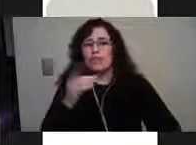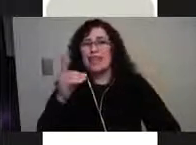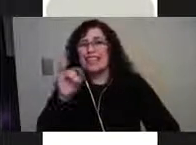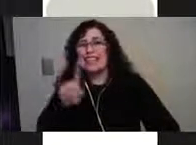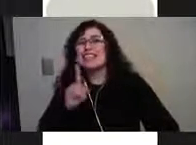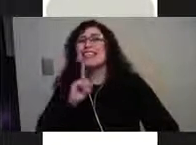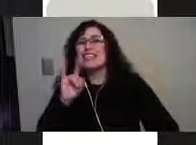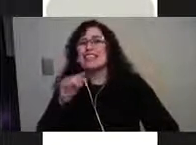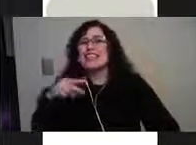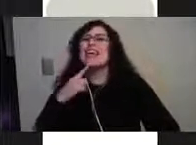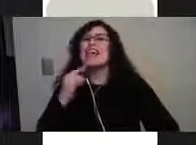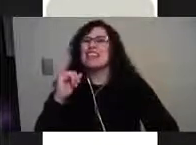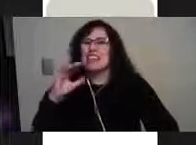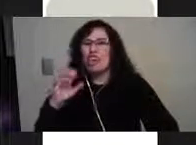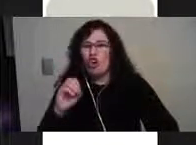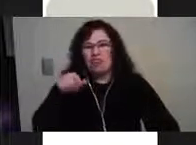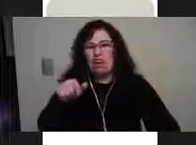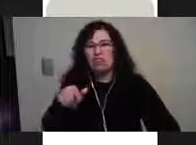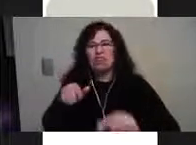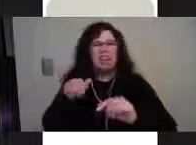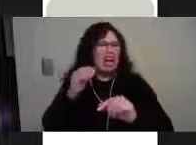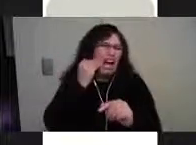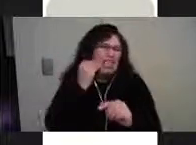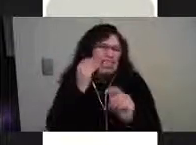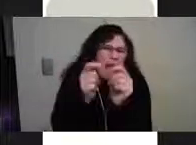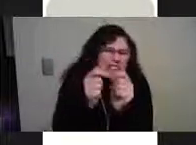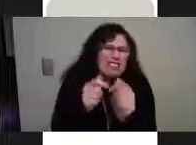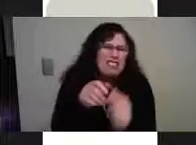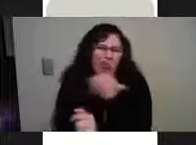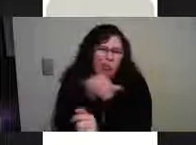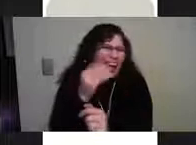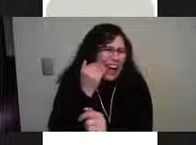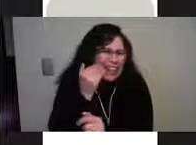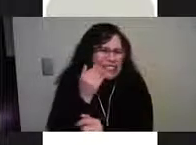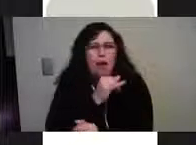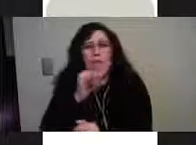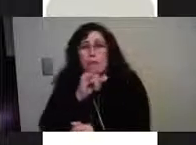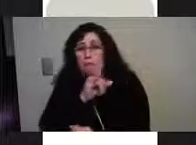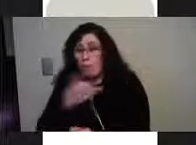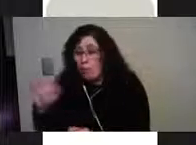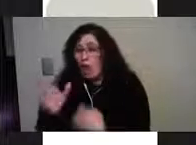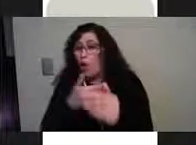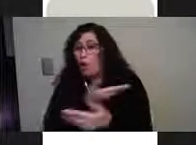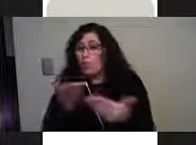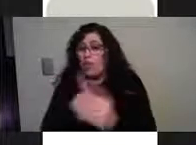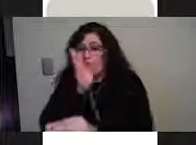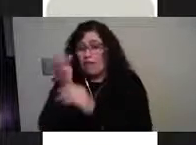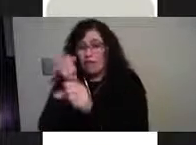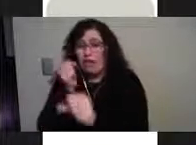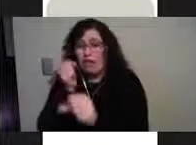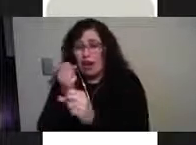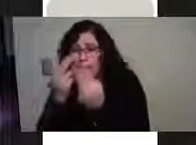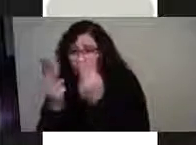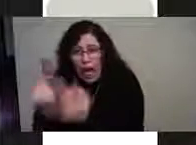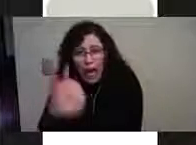después cuando pasen ustedes por algún centro especializado en trastornos neuromotores, ¿cierto? van a poder comprender y entender